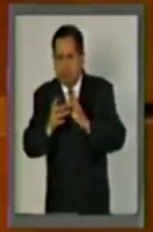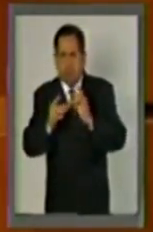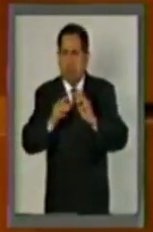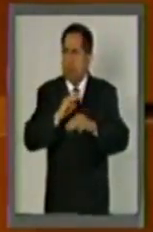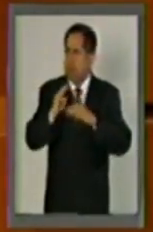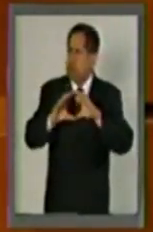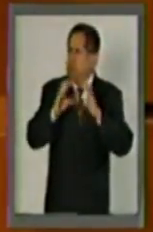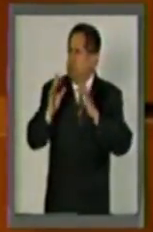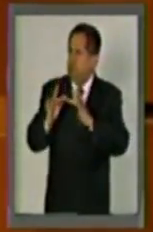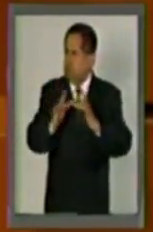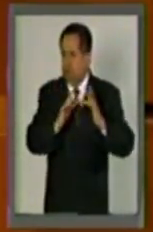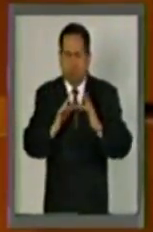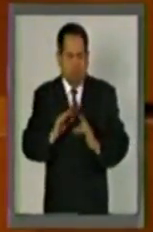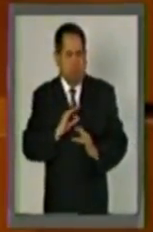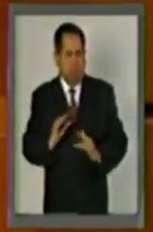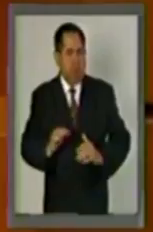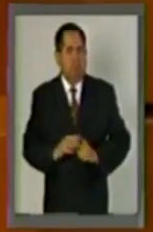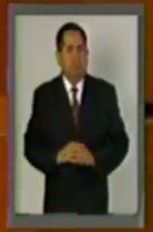mundo.